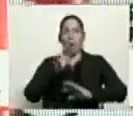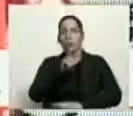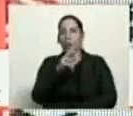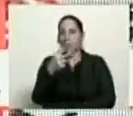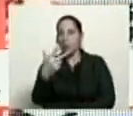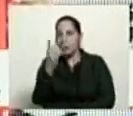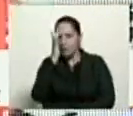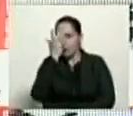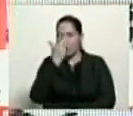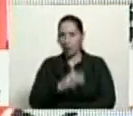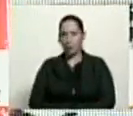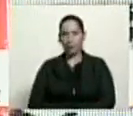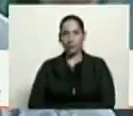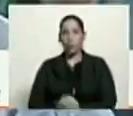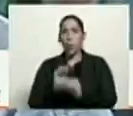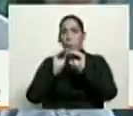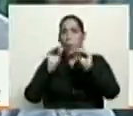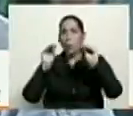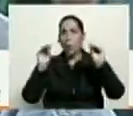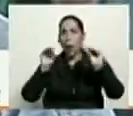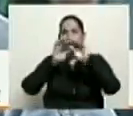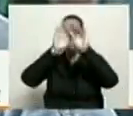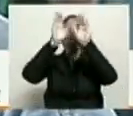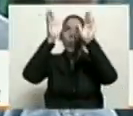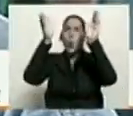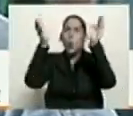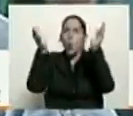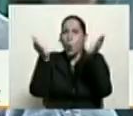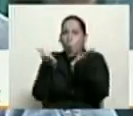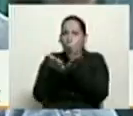23 de febrero convocaron al mundo